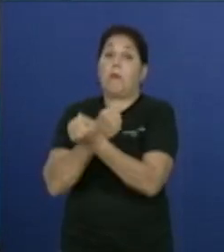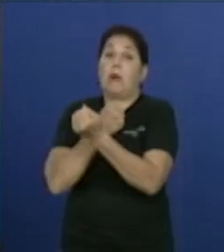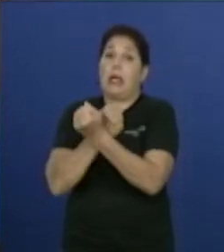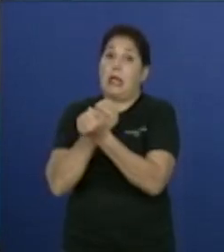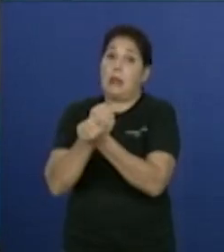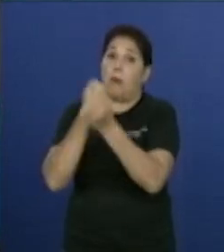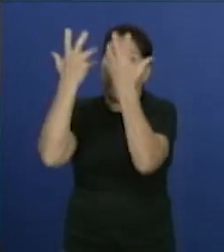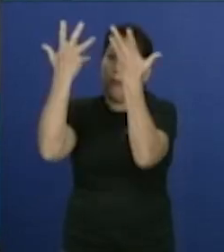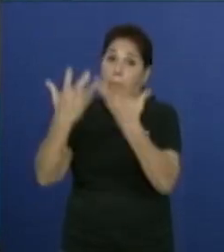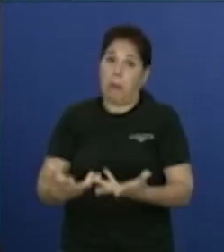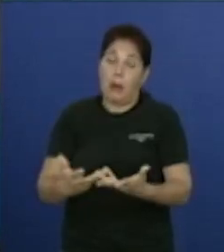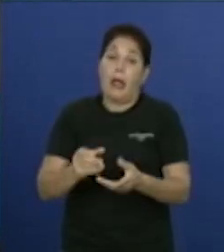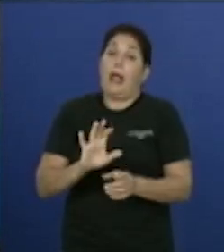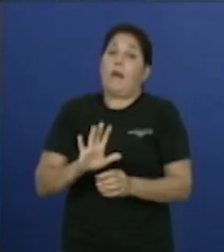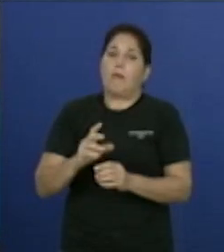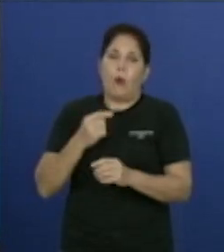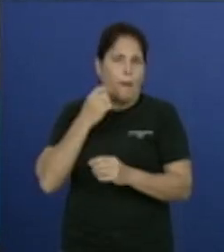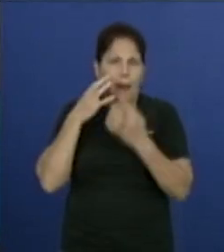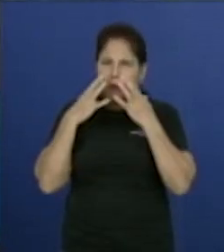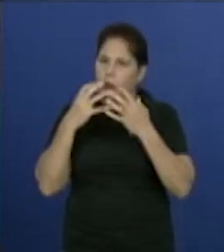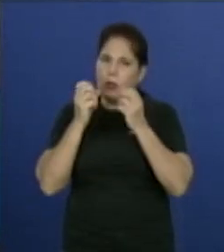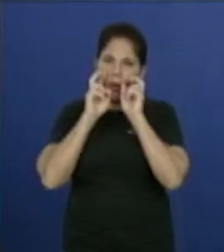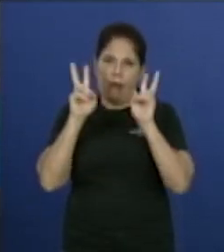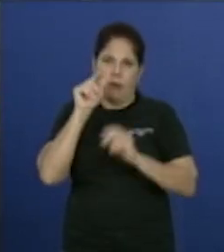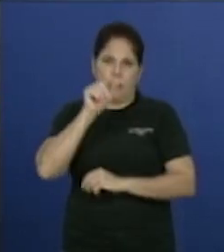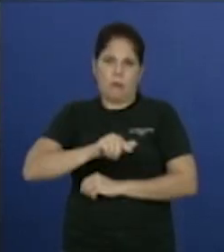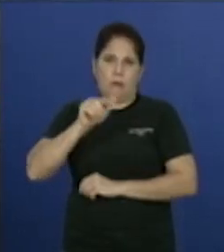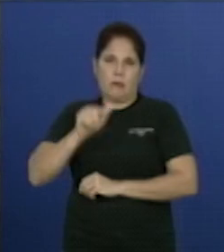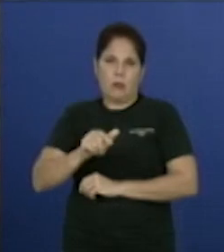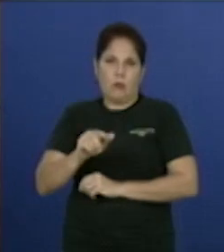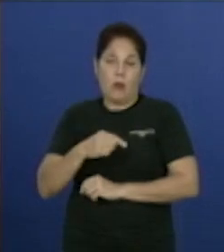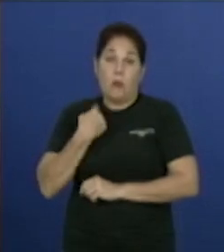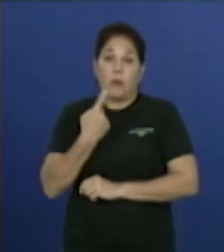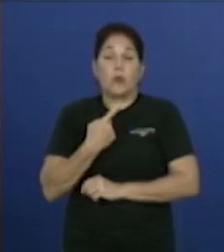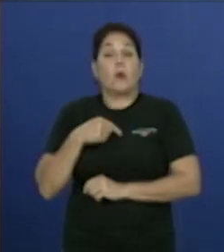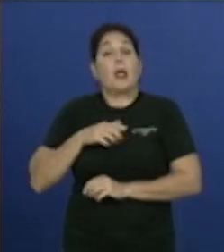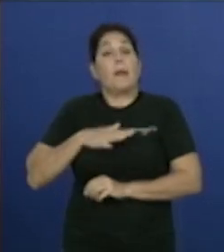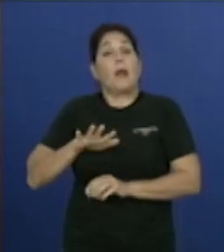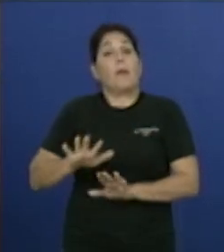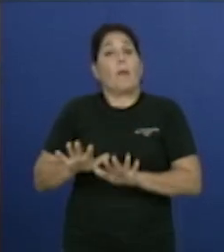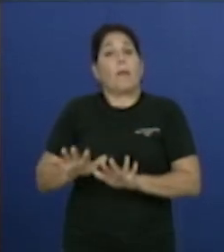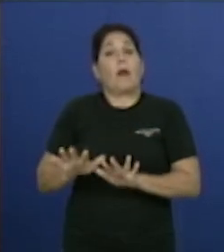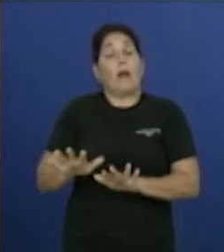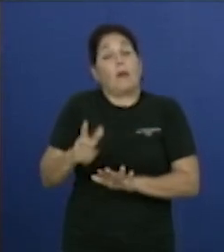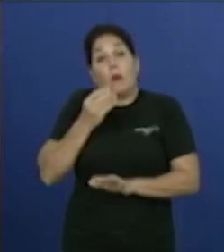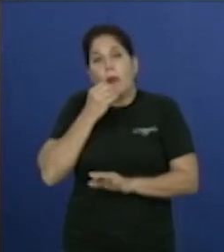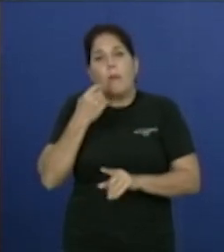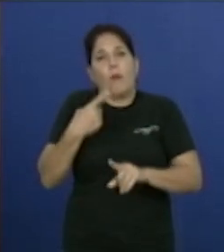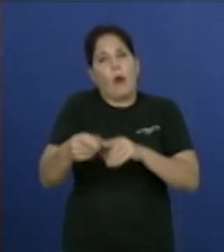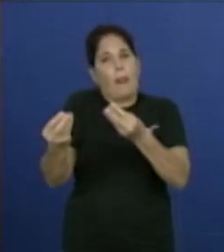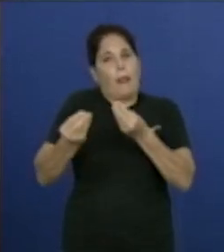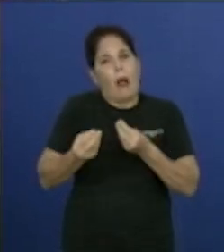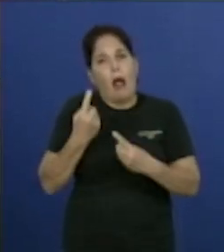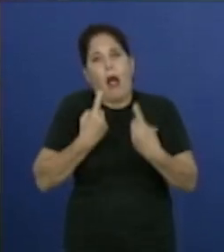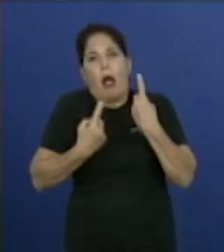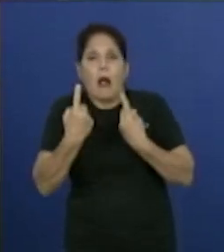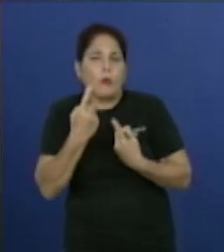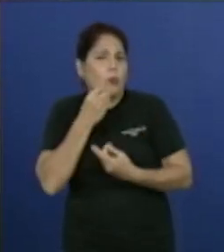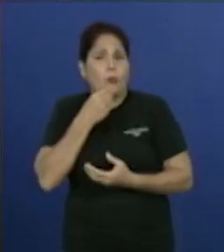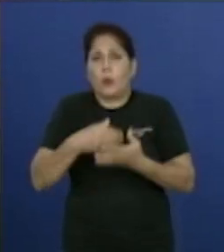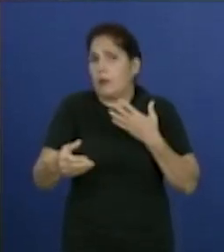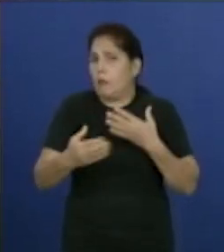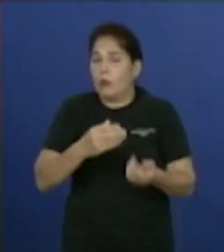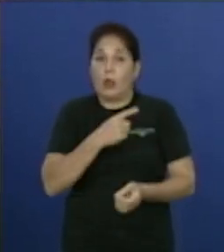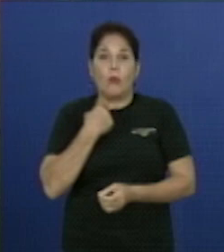la vida de todos los moradores. Y aquí estamos en espera de una posibilidad, no sé, cuando sea. De todas